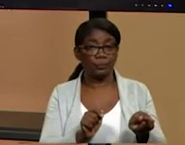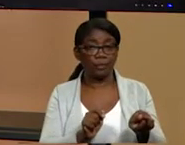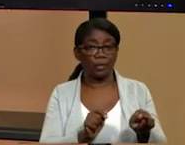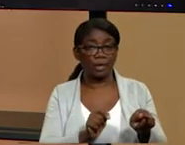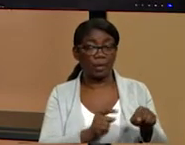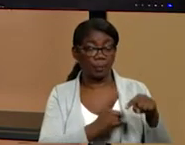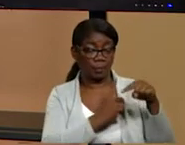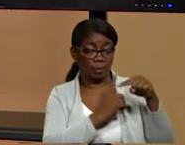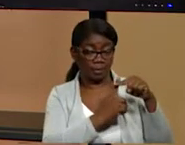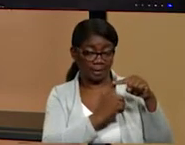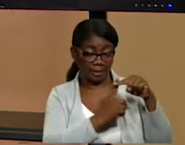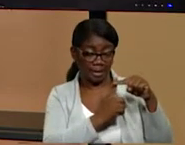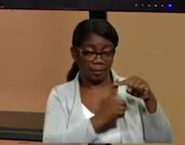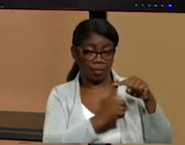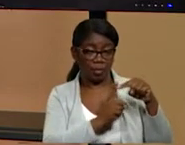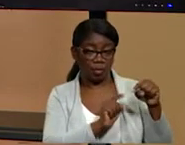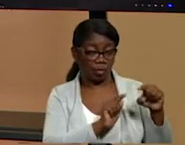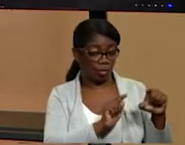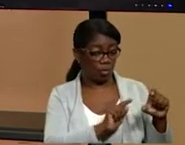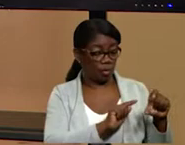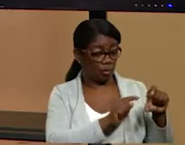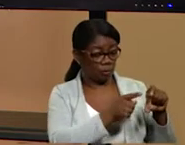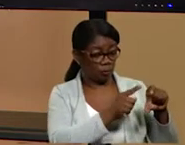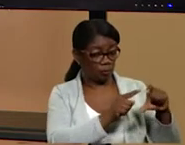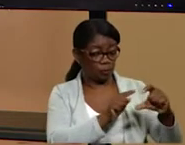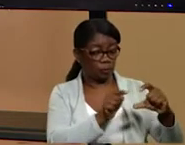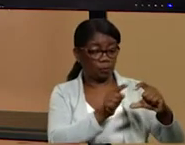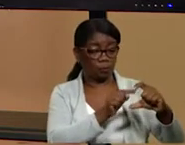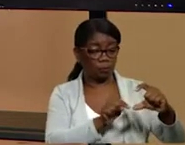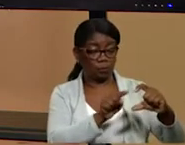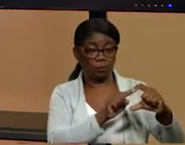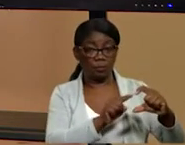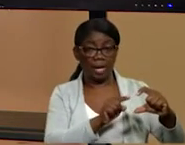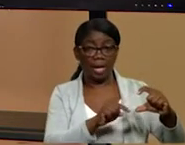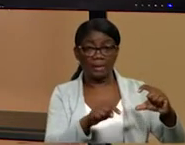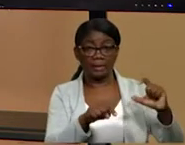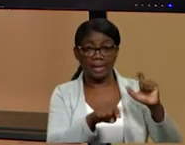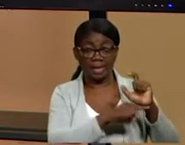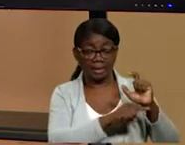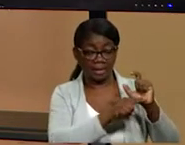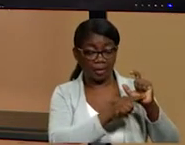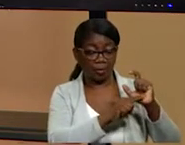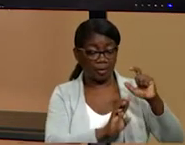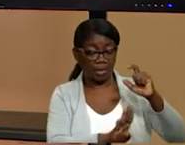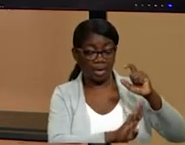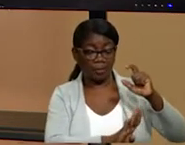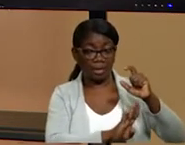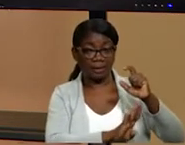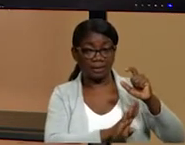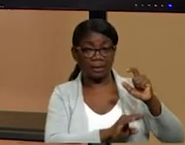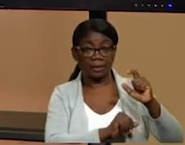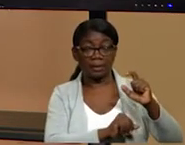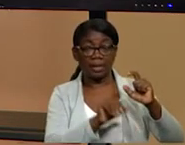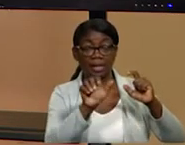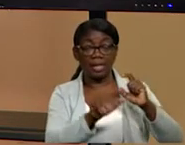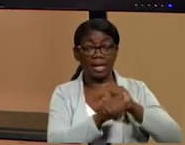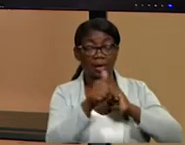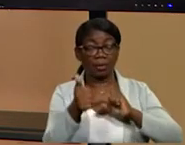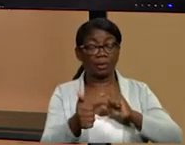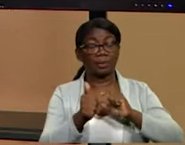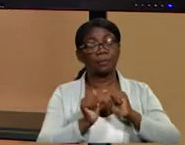positivo del multímetro a el negativo de la base, ¿ok?, y la